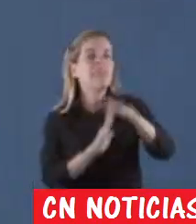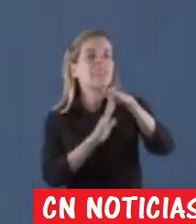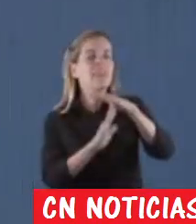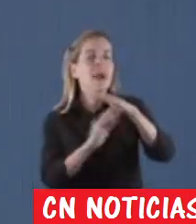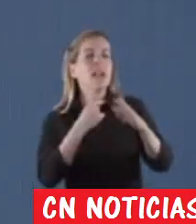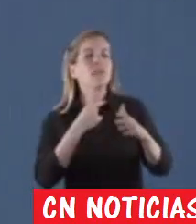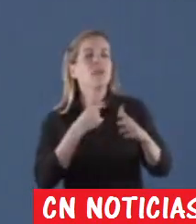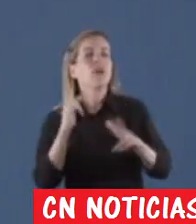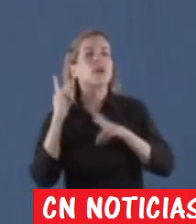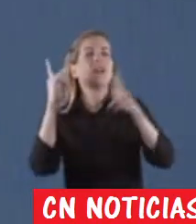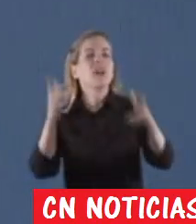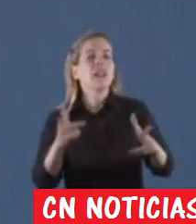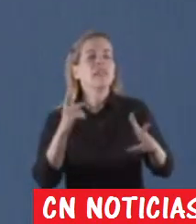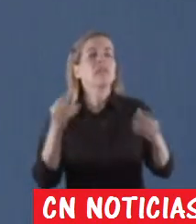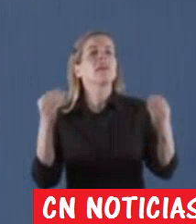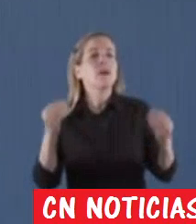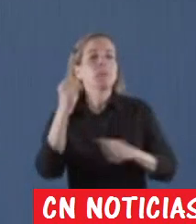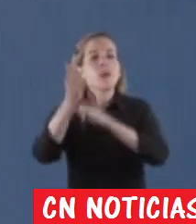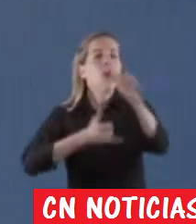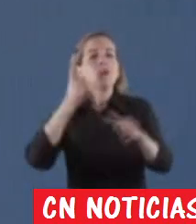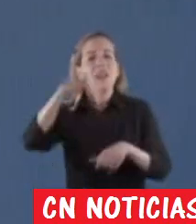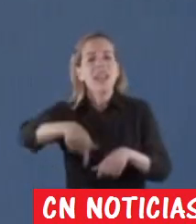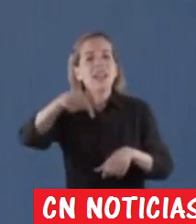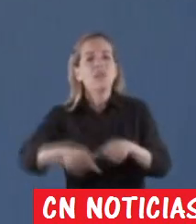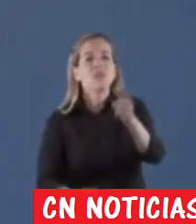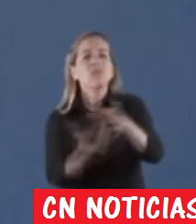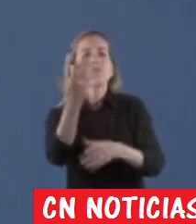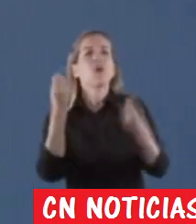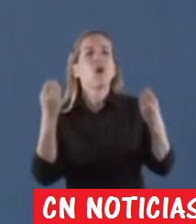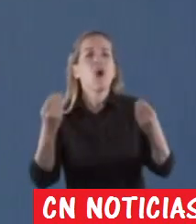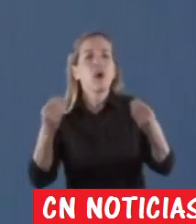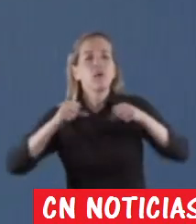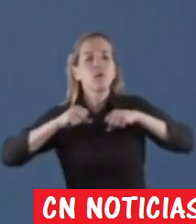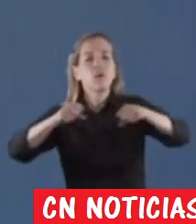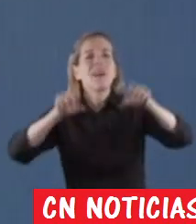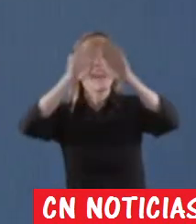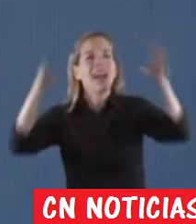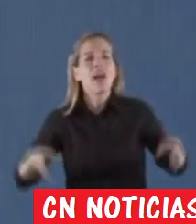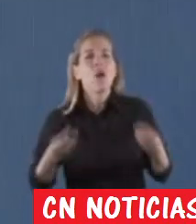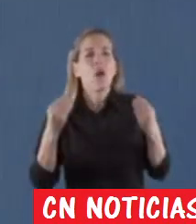quería contar, cómo nació esta idea. Esta idea